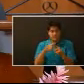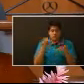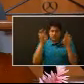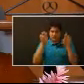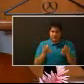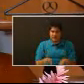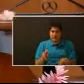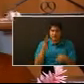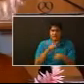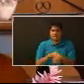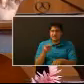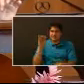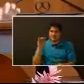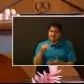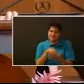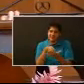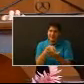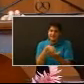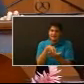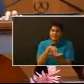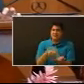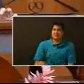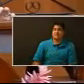más débiles.